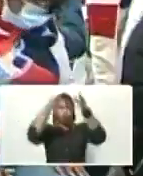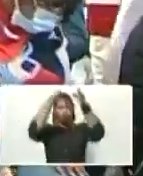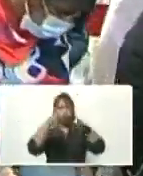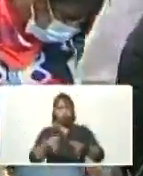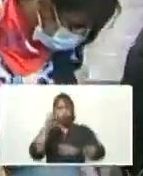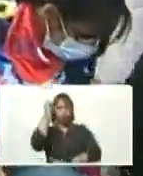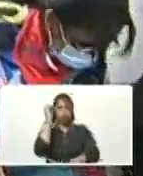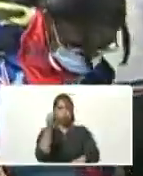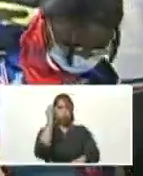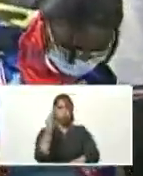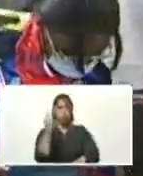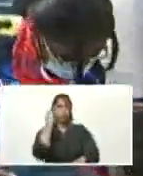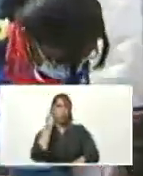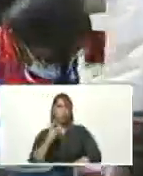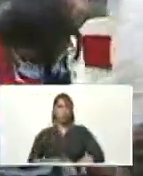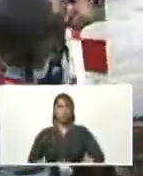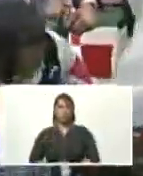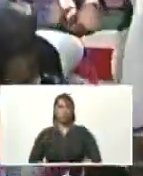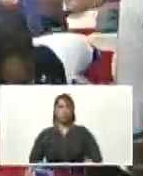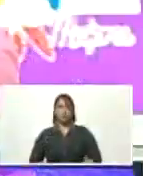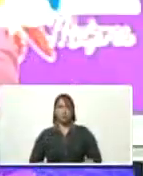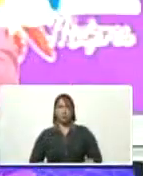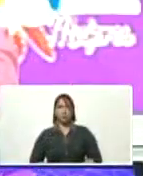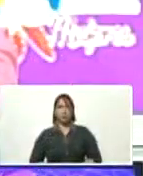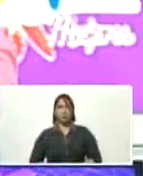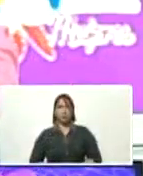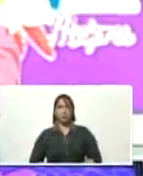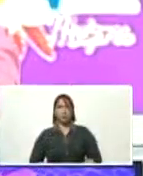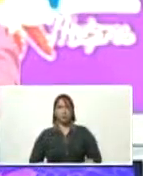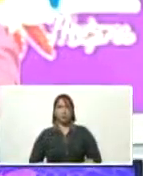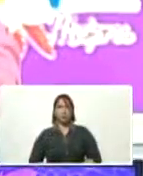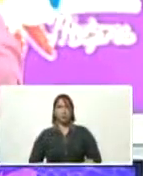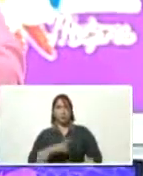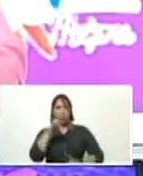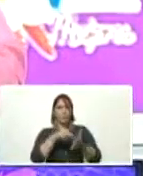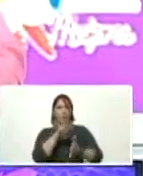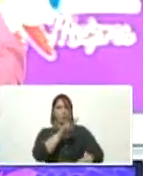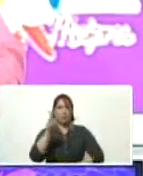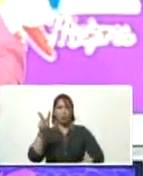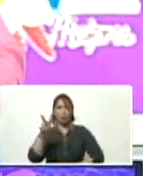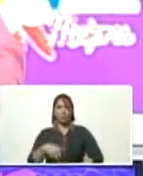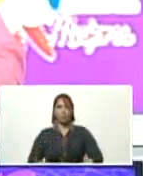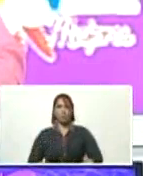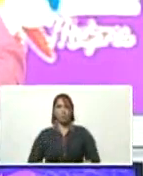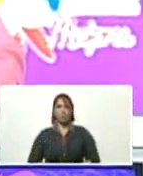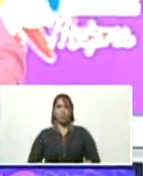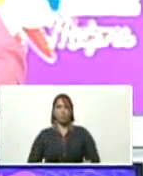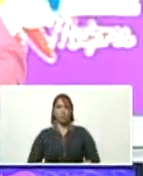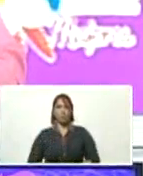oficialmente el Congreso Venezolano de las Mujeres 2022.